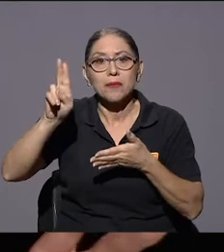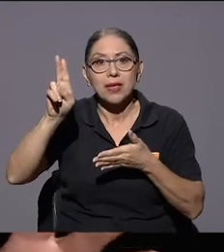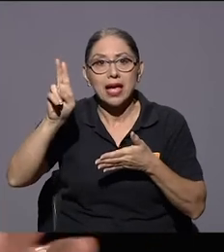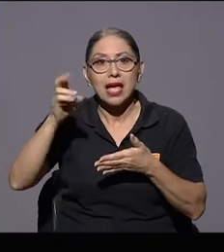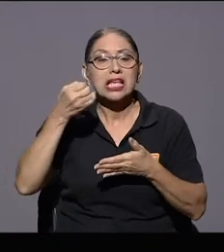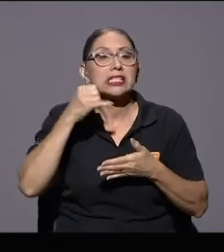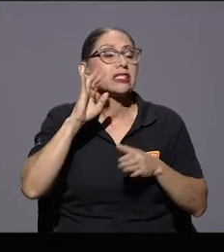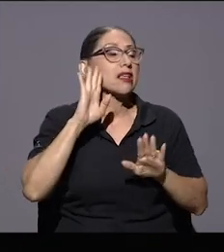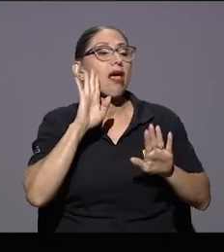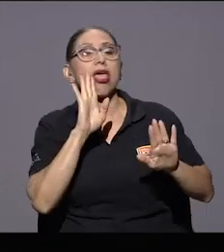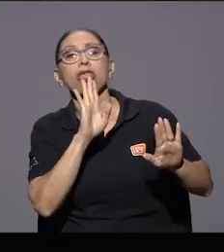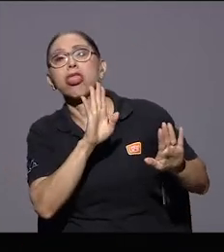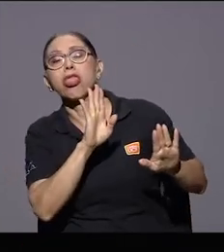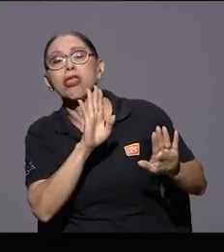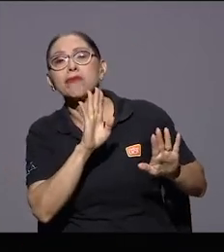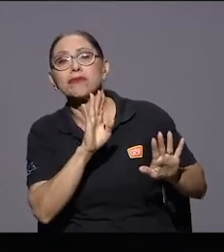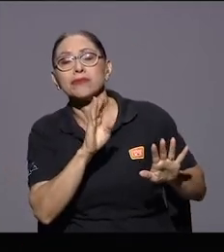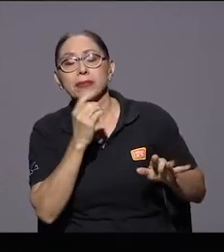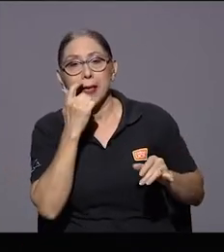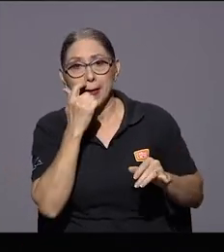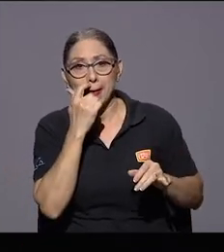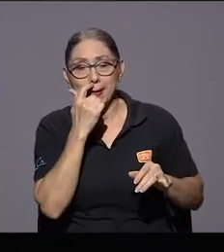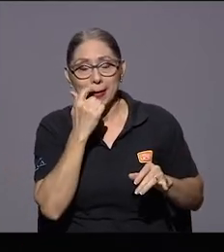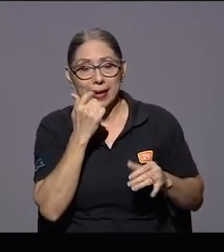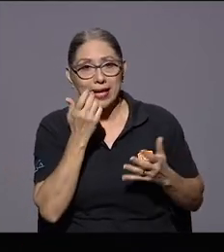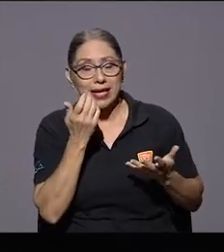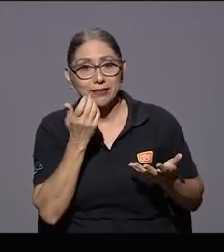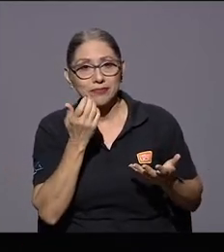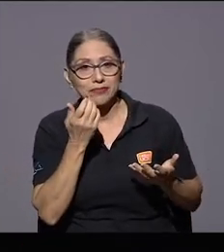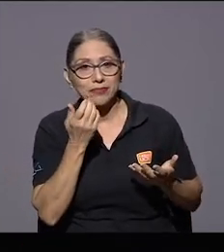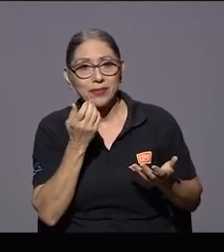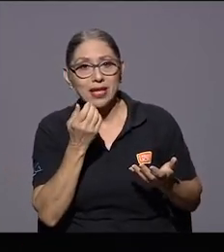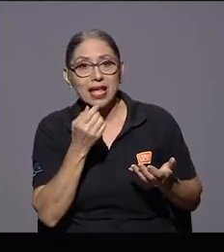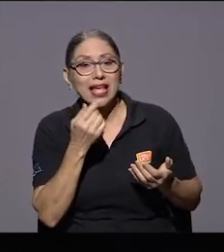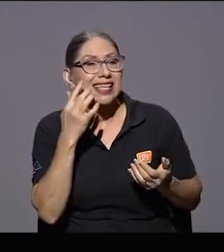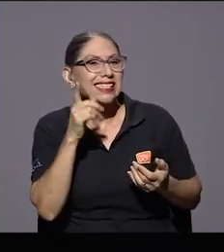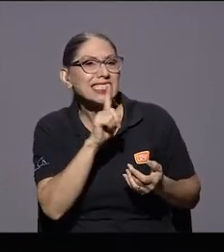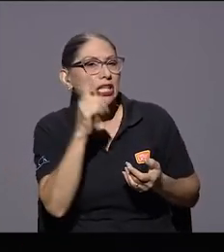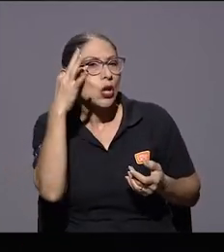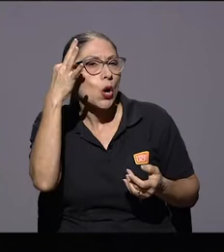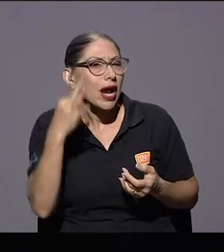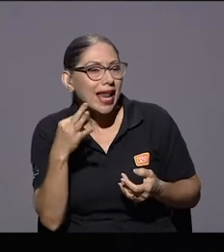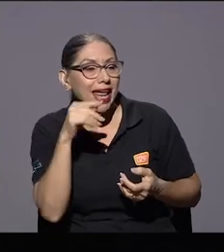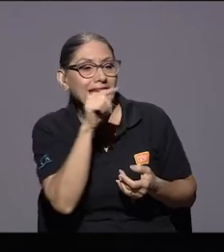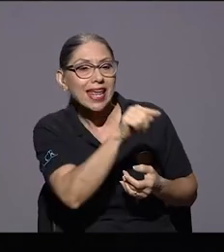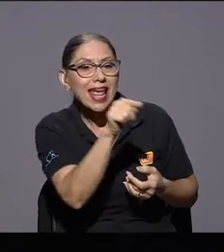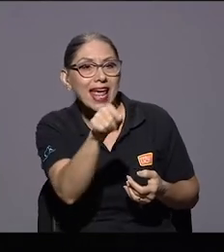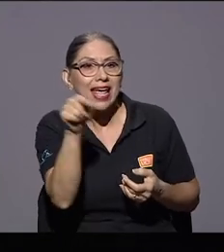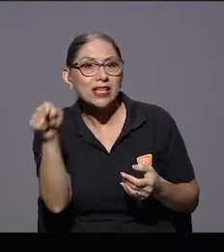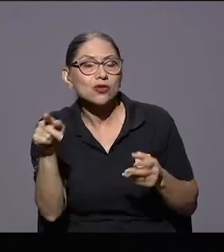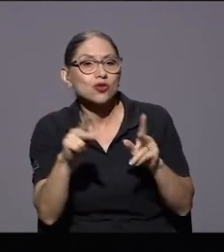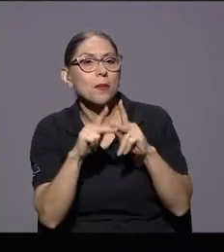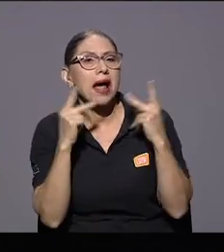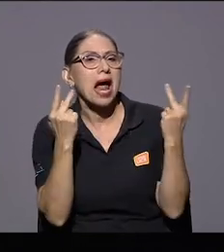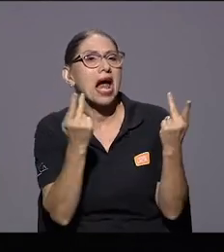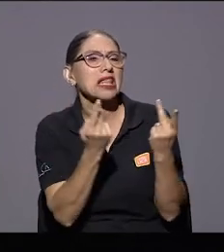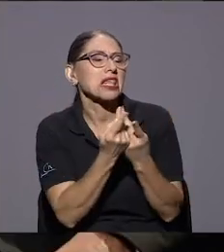esos partidos hoy por hoy están en la oportunidad de no ganar una